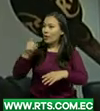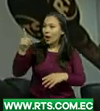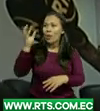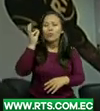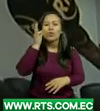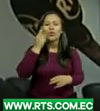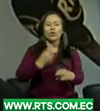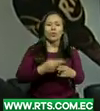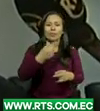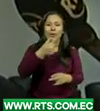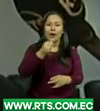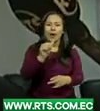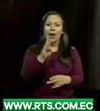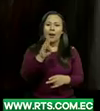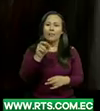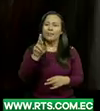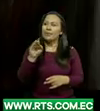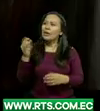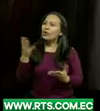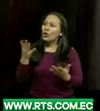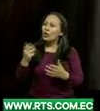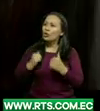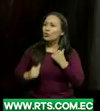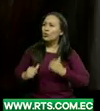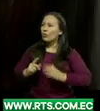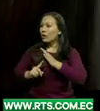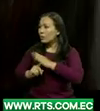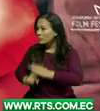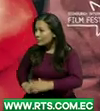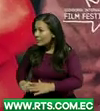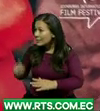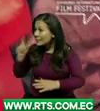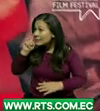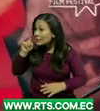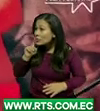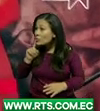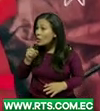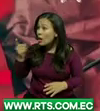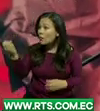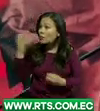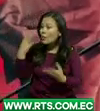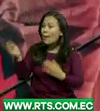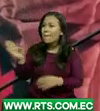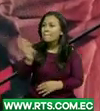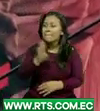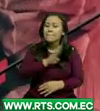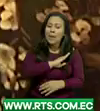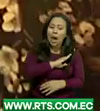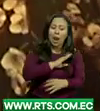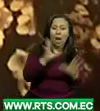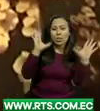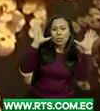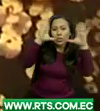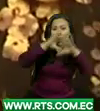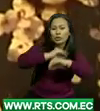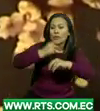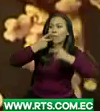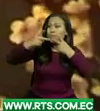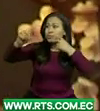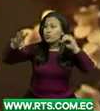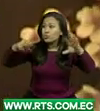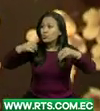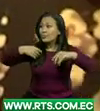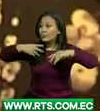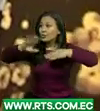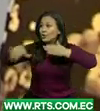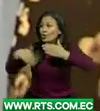a mujeres que estuvieron inmersas en redes de explotación sexual. Así nace la cinta La Mala Noche, que tras un exitoso recorrido en festivales